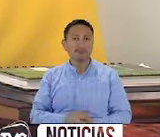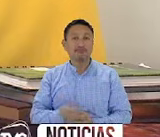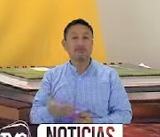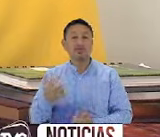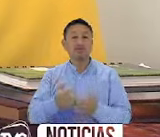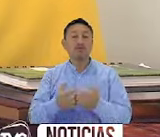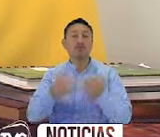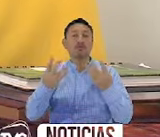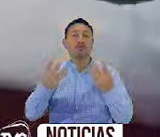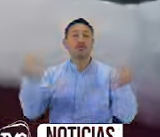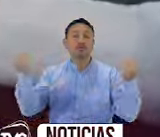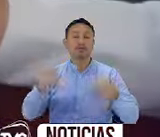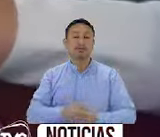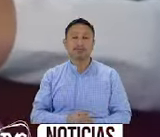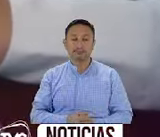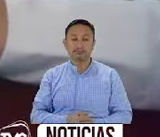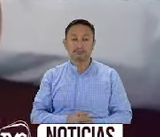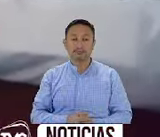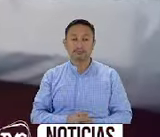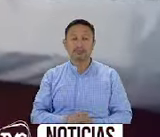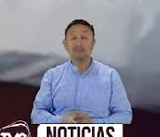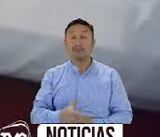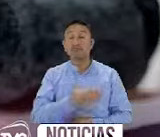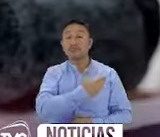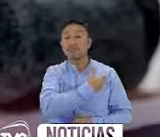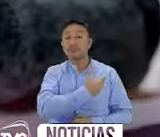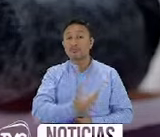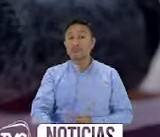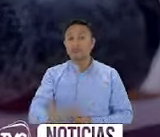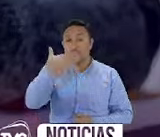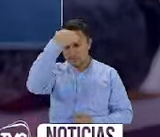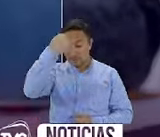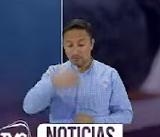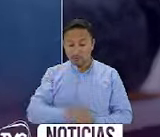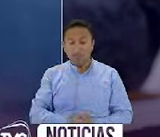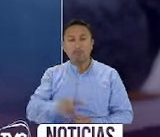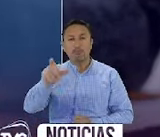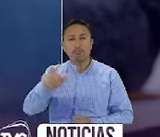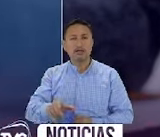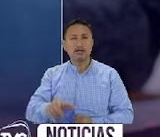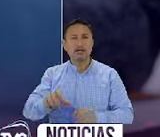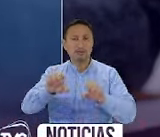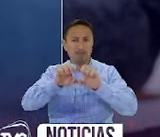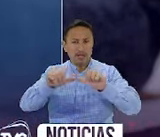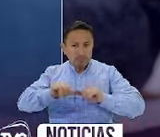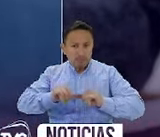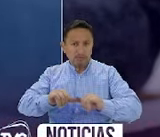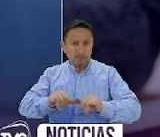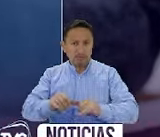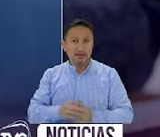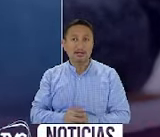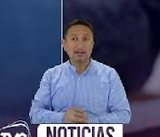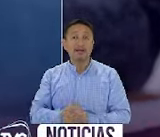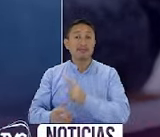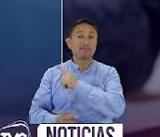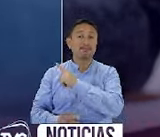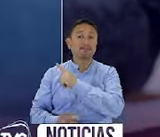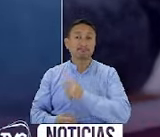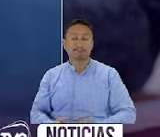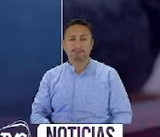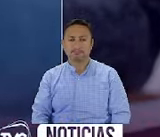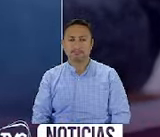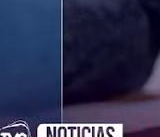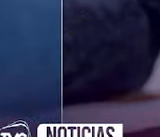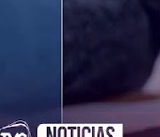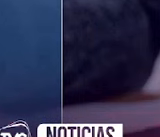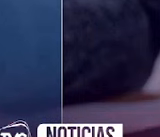¿no? Noboa plantea que las empresas que no disminuyan plazas de trabajo en octubre, noviembre y diciembre de este año recibirán